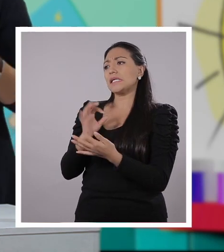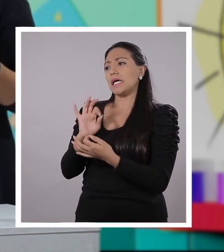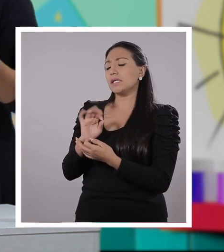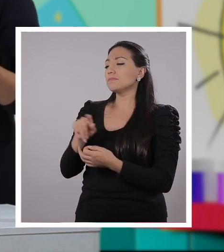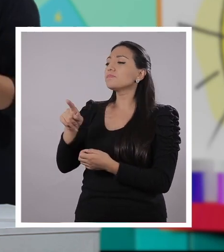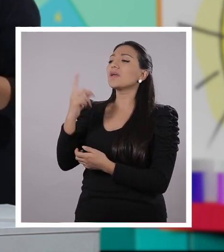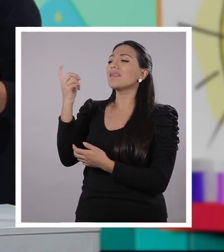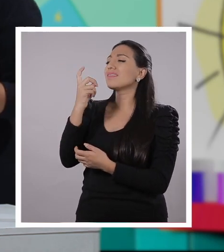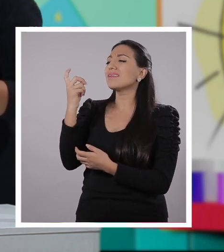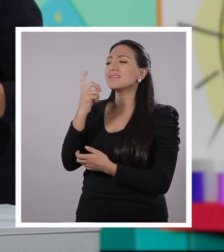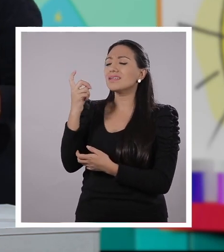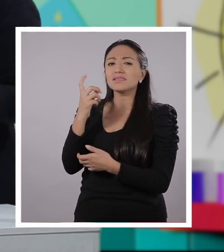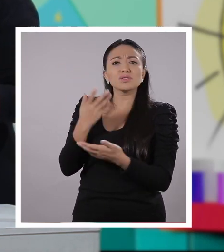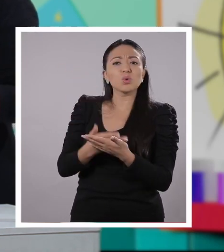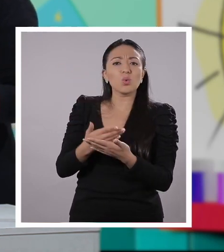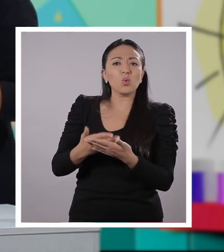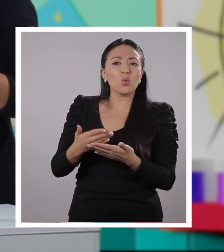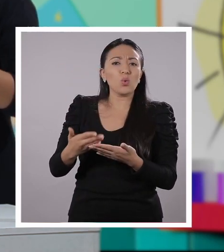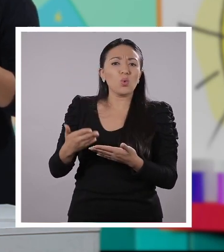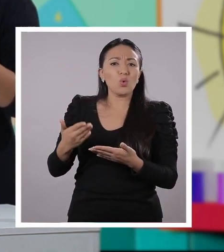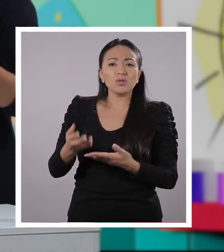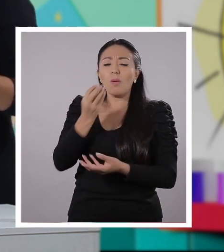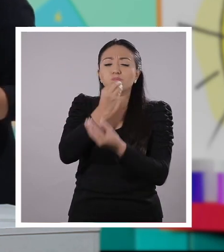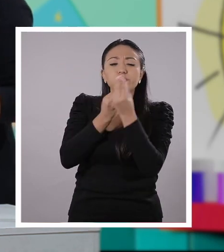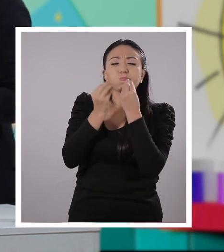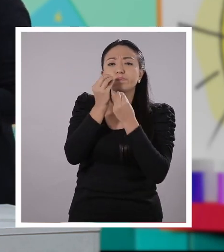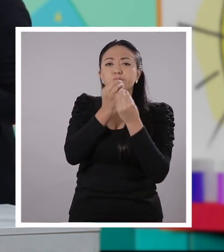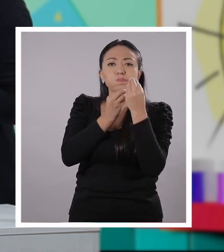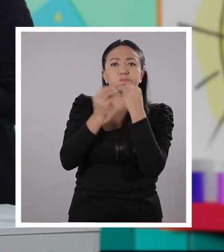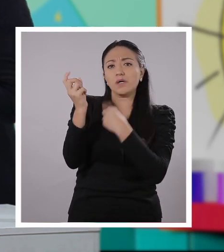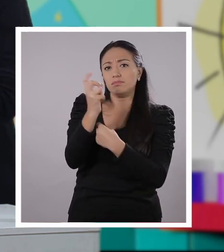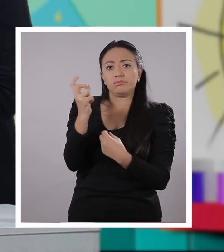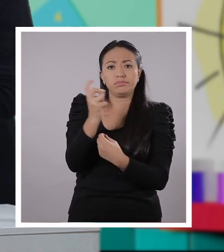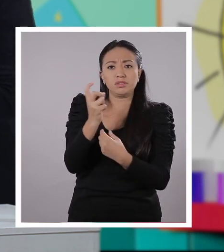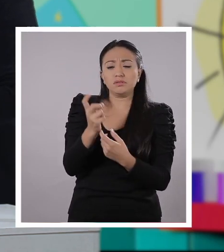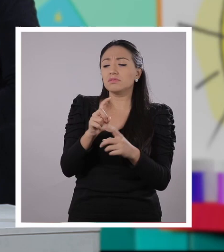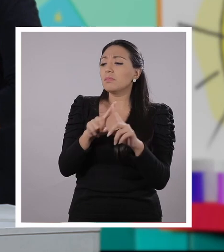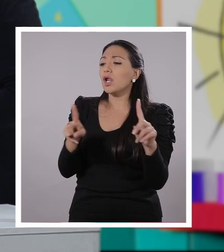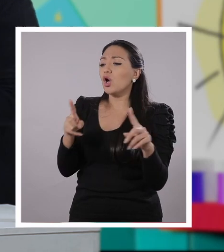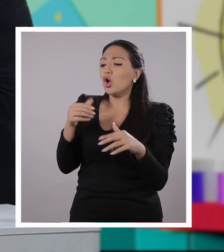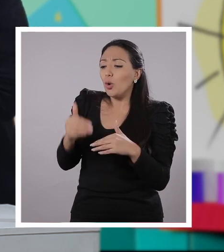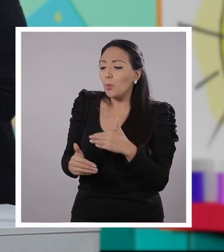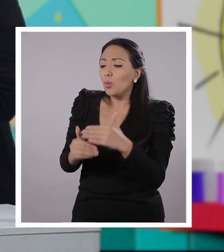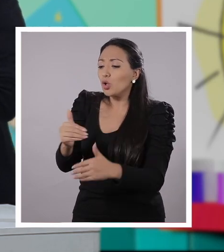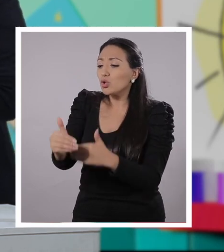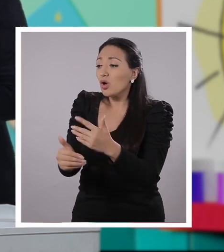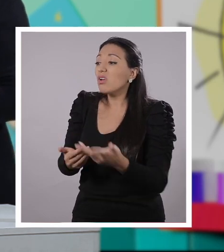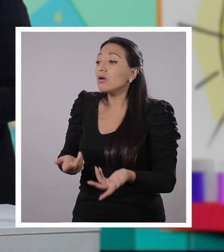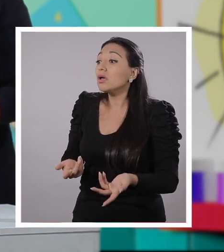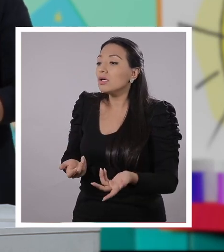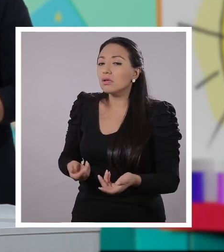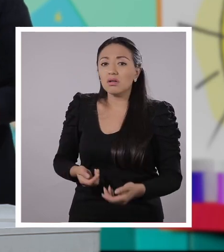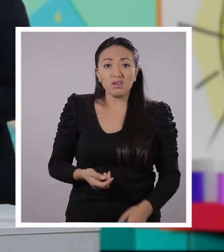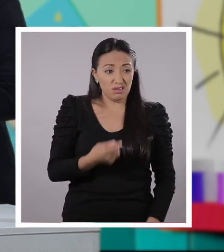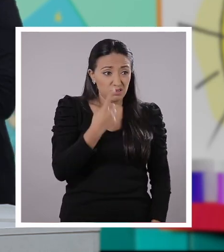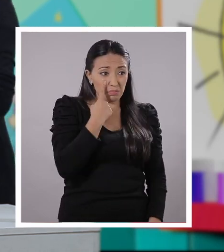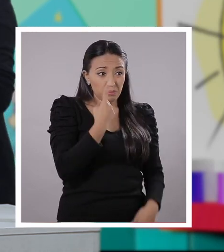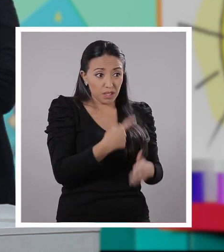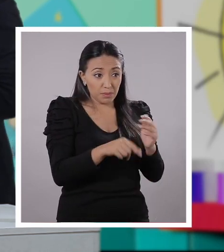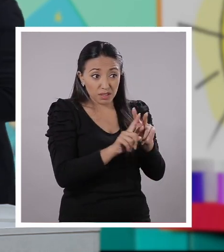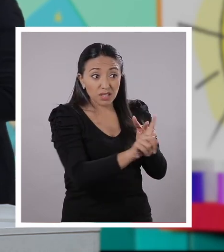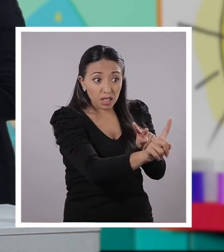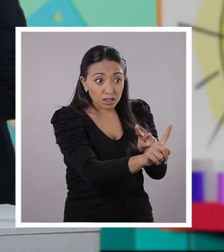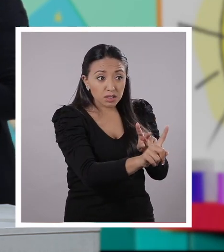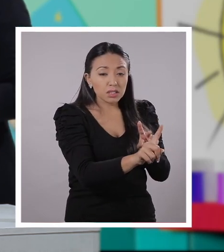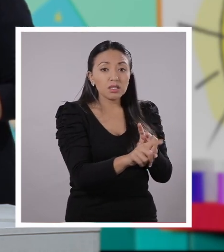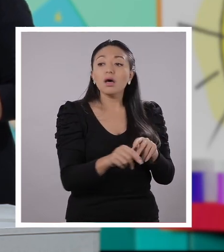Pancho. ¿Sabes? Necesitamos algunas cosas, algunos alimentos. ¿Ya? Pero ¿cuál es el protocolo? ¿Para qué? ¿Para salir?